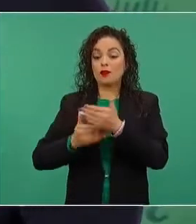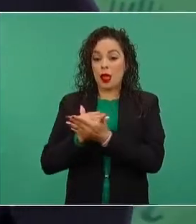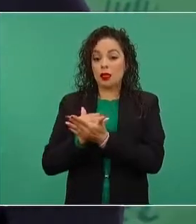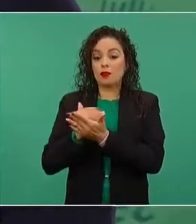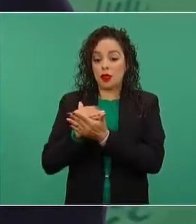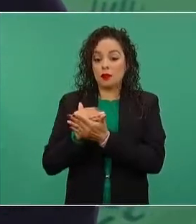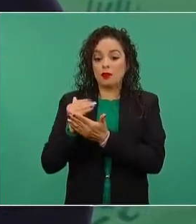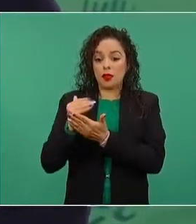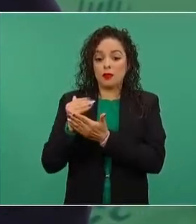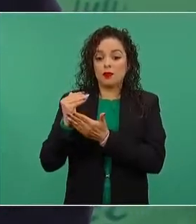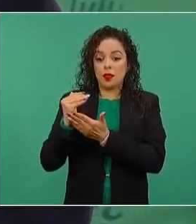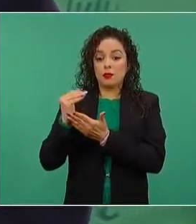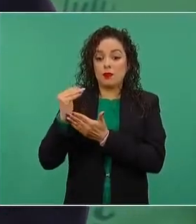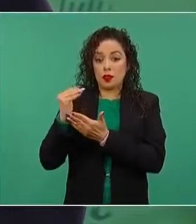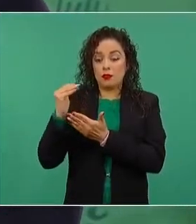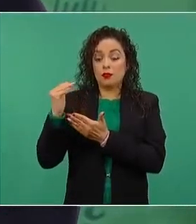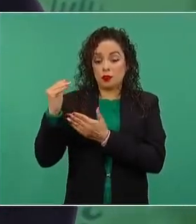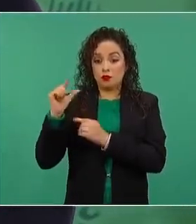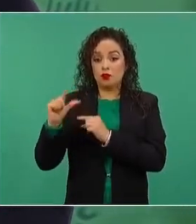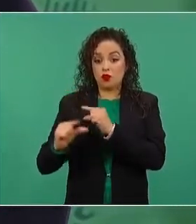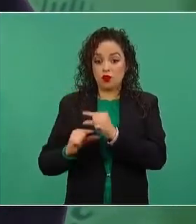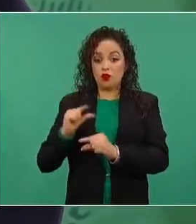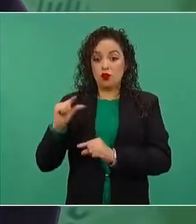Sí. Y